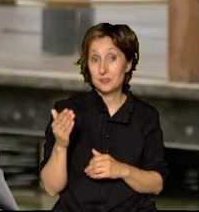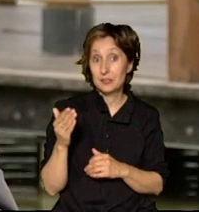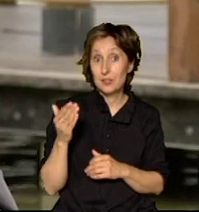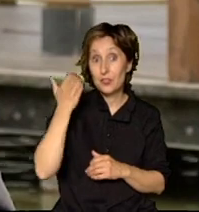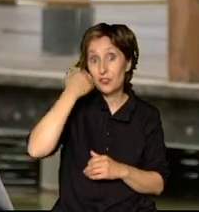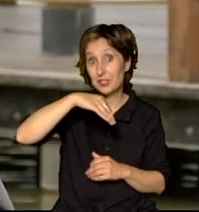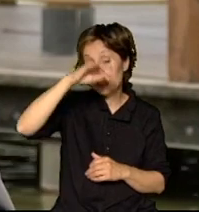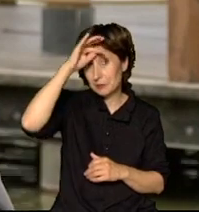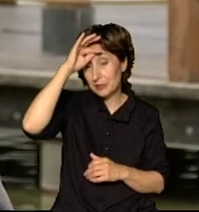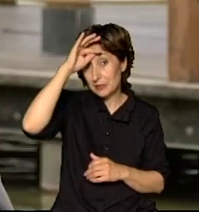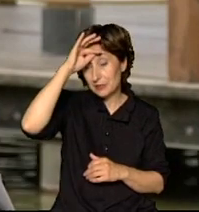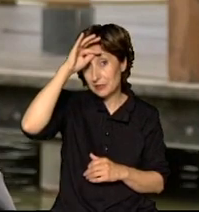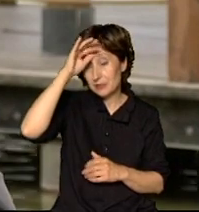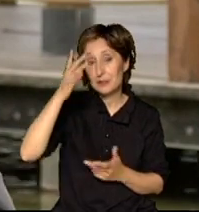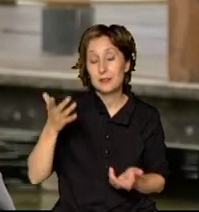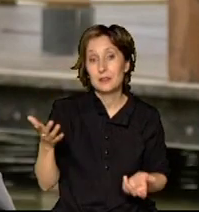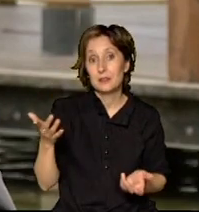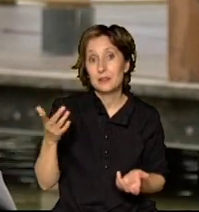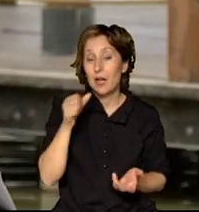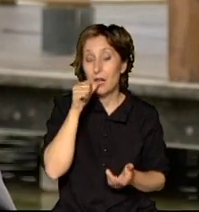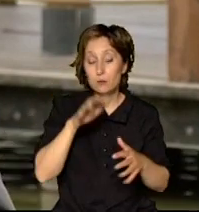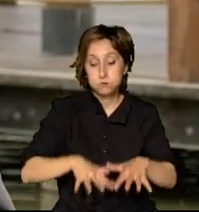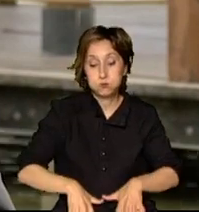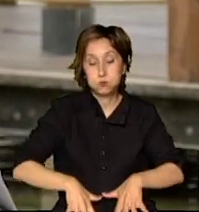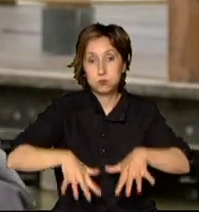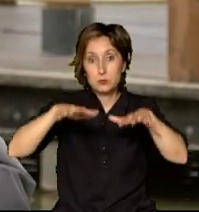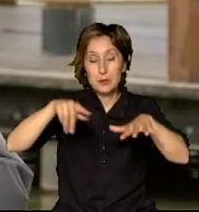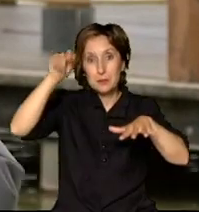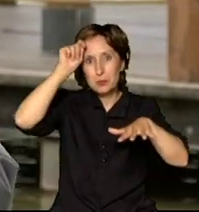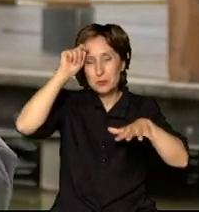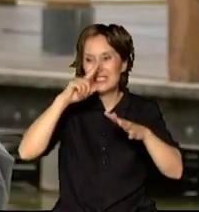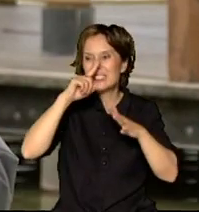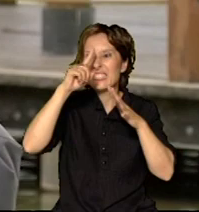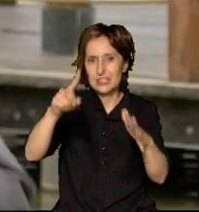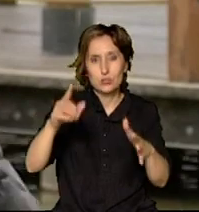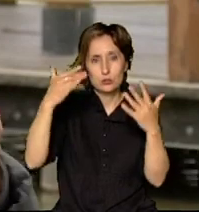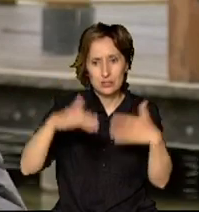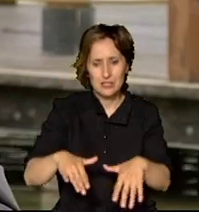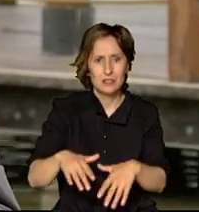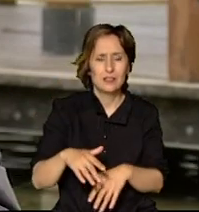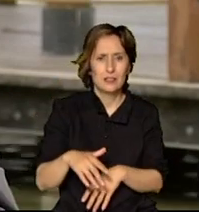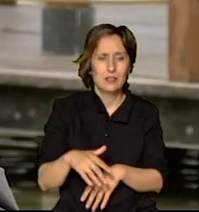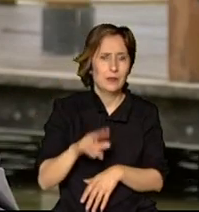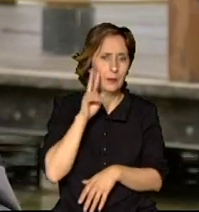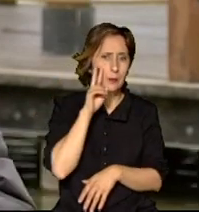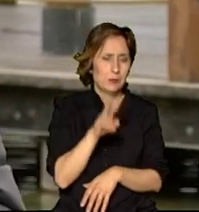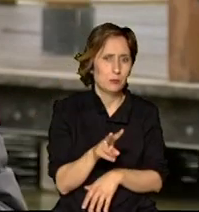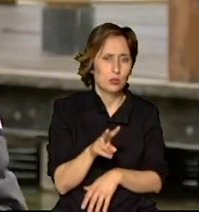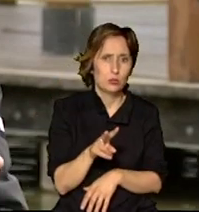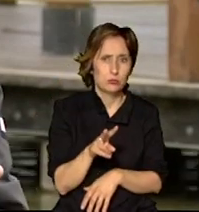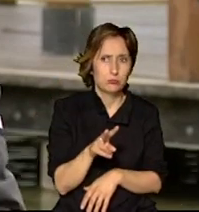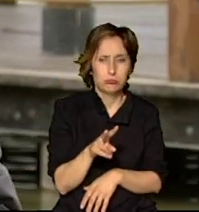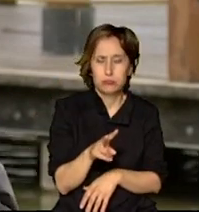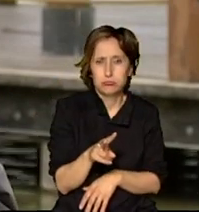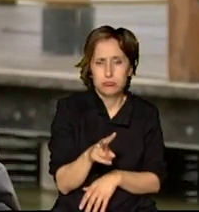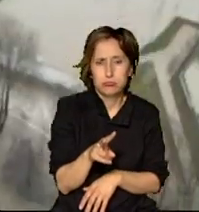han cumplido 6 años de la última inundación que hubo en Pamplona, que nos dejaron imágenes para el